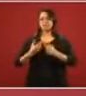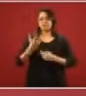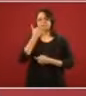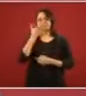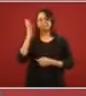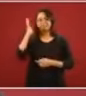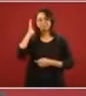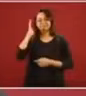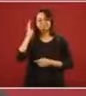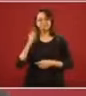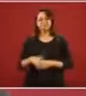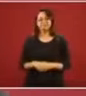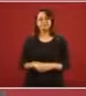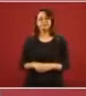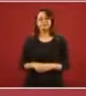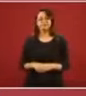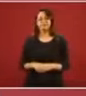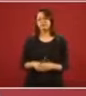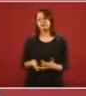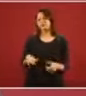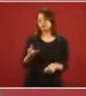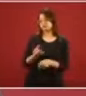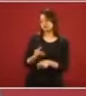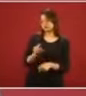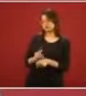Ahora estoy viendo, por ejemplo, conservadores